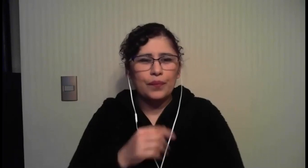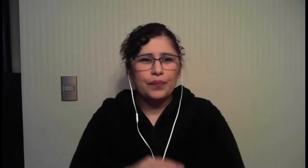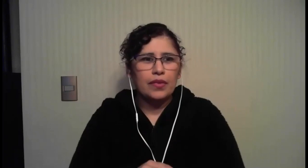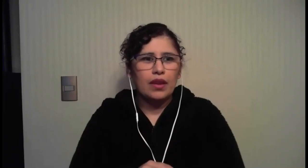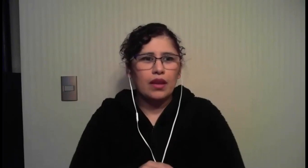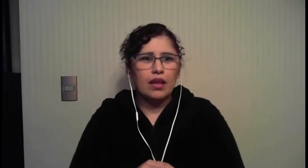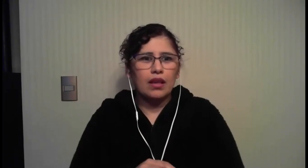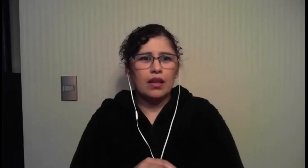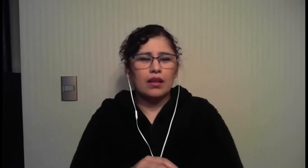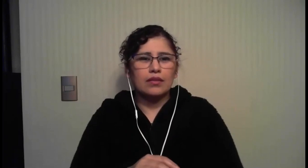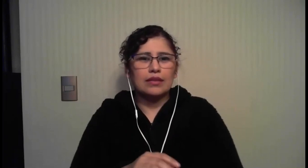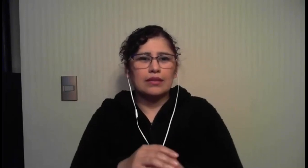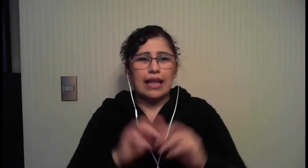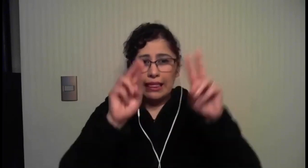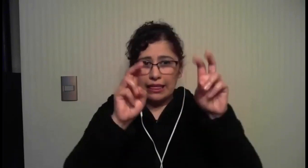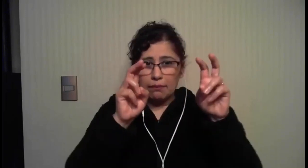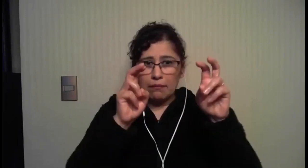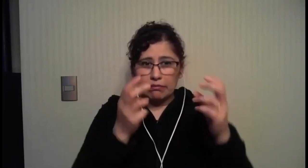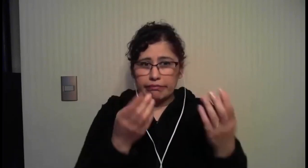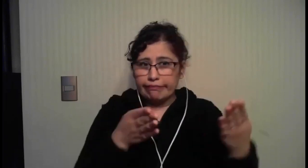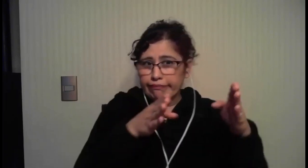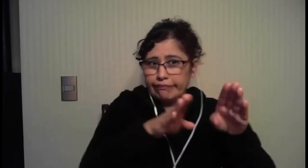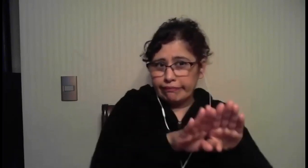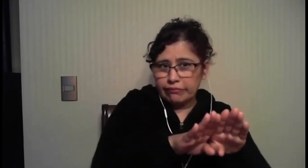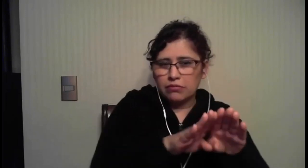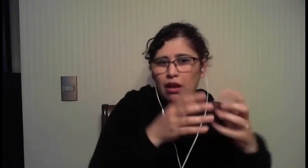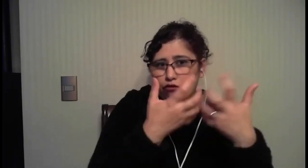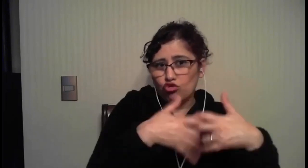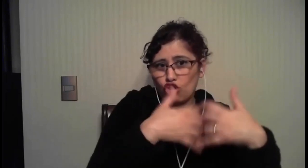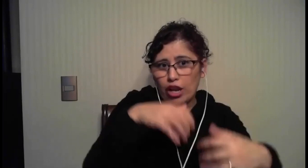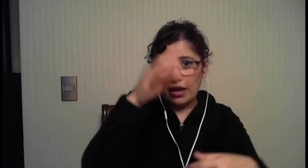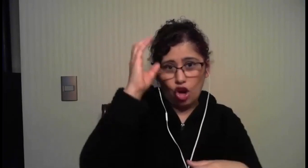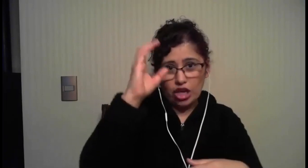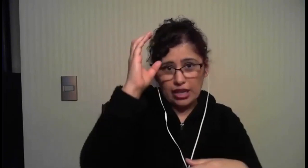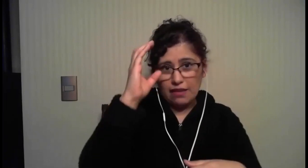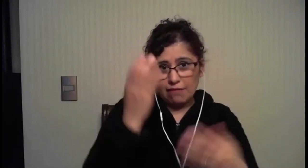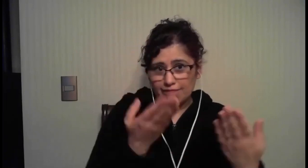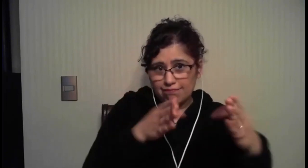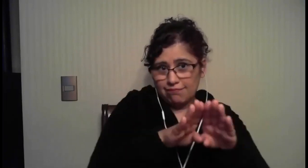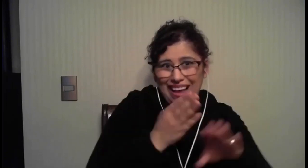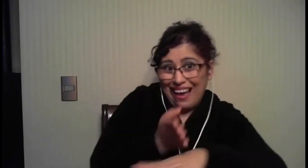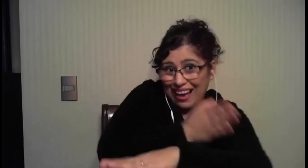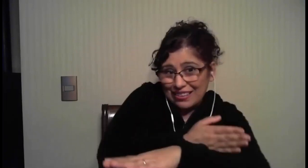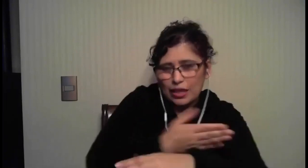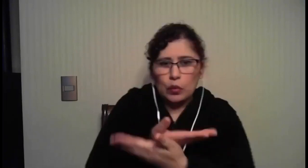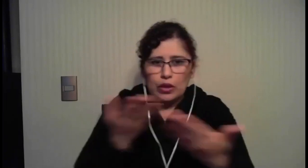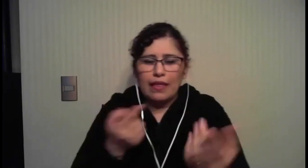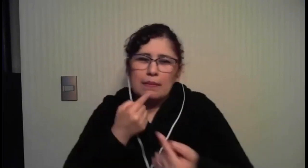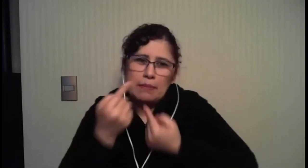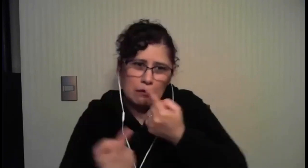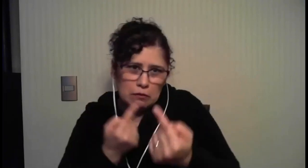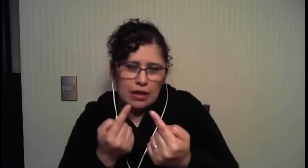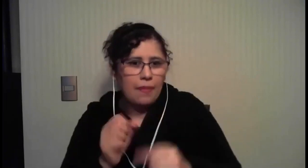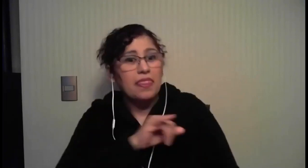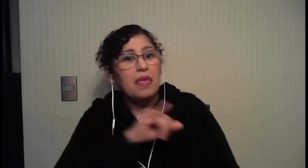pudiéramos hacer un cierre sobre o resolver dudas sobre lo que presenté respecto de funciones cognitivas para en el segundo bloque hablar